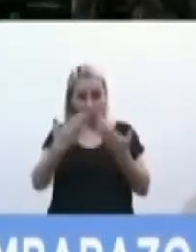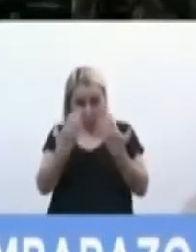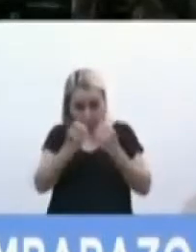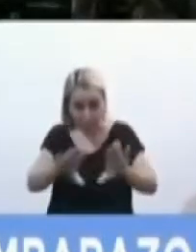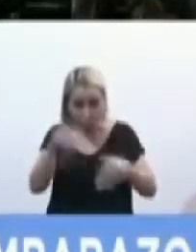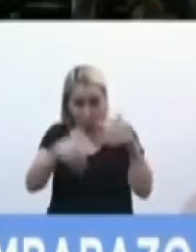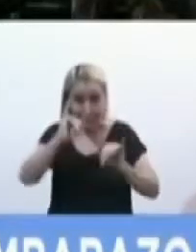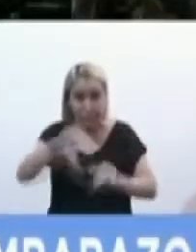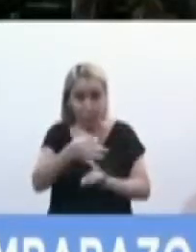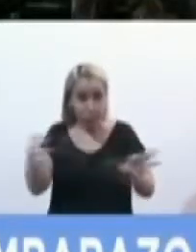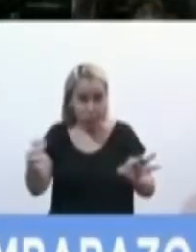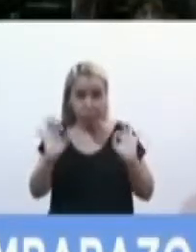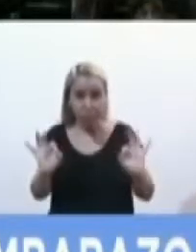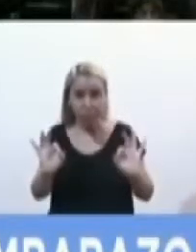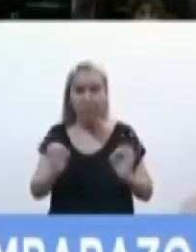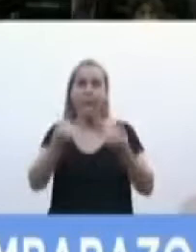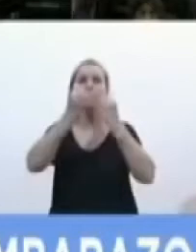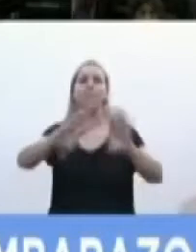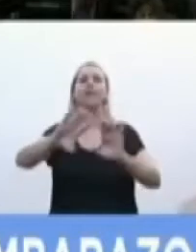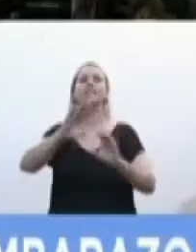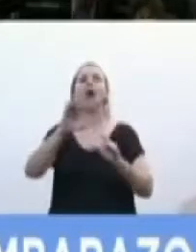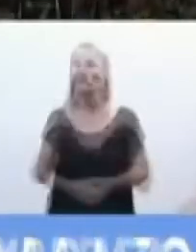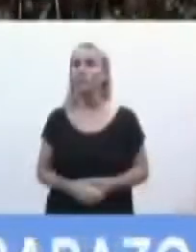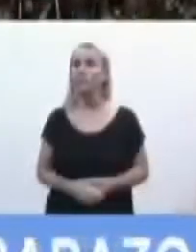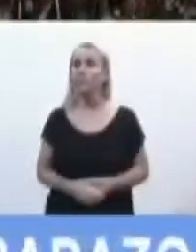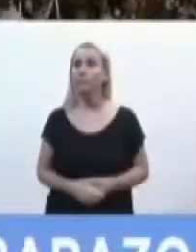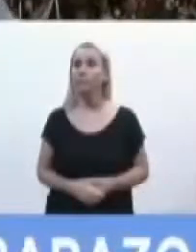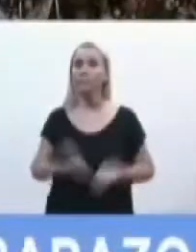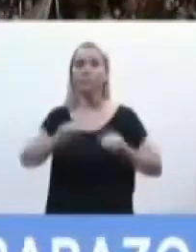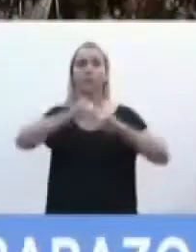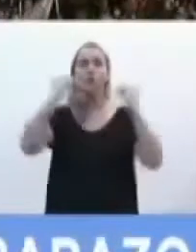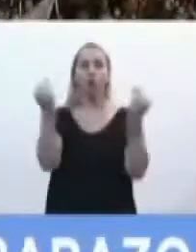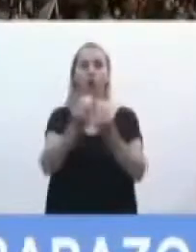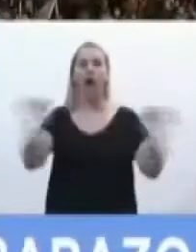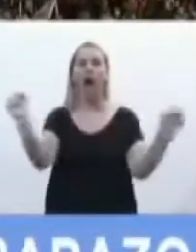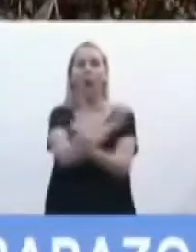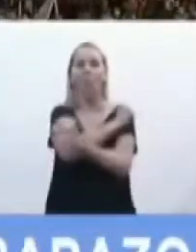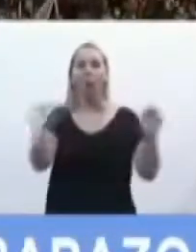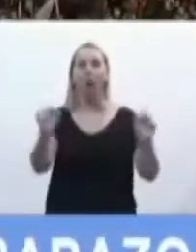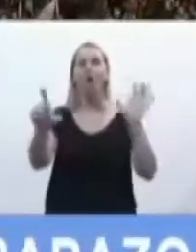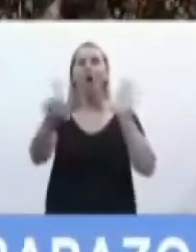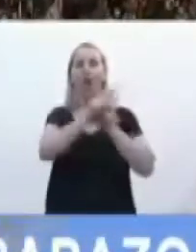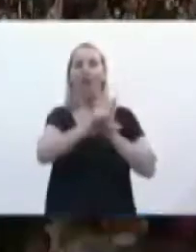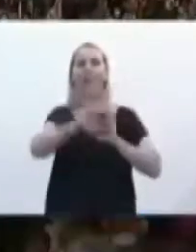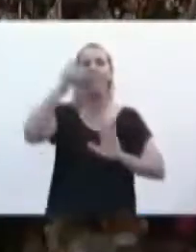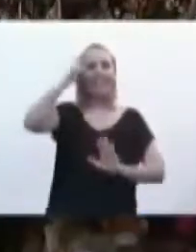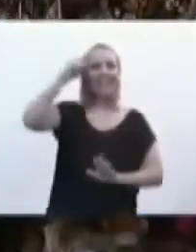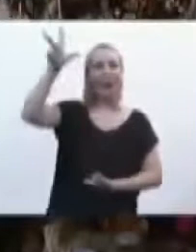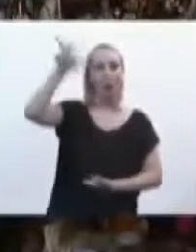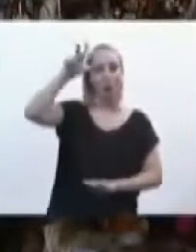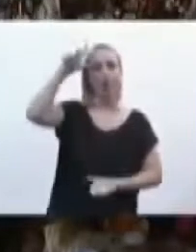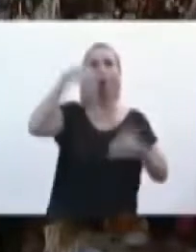votación? Se lanza la votación. Resulta aprobado